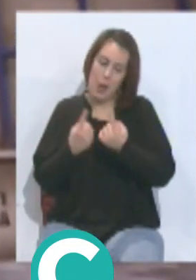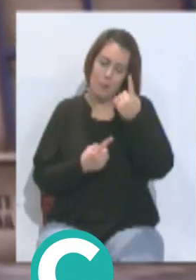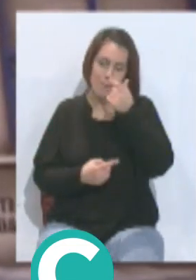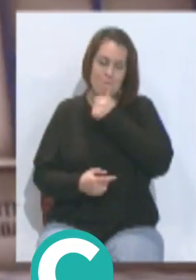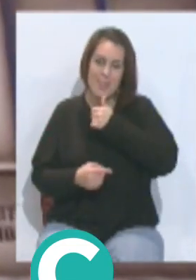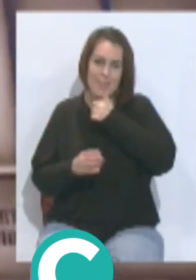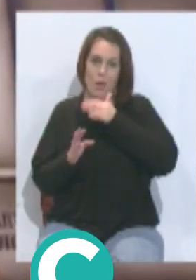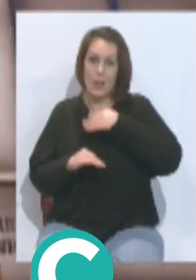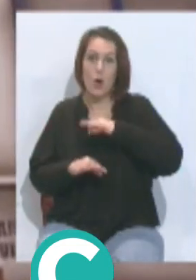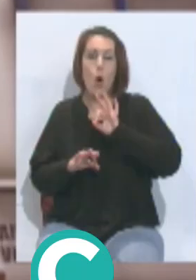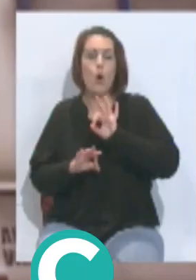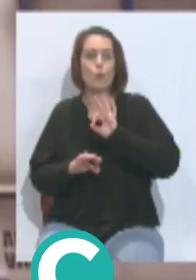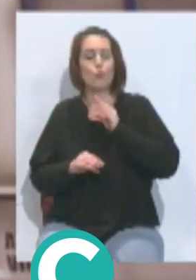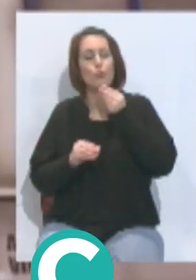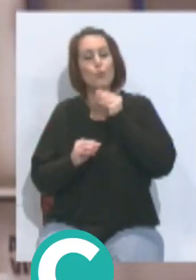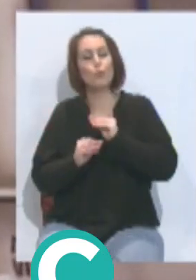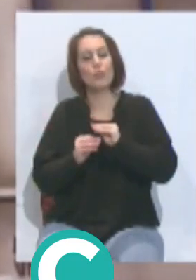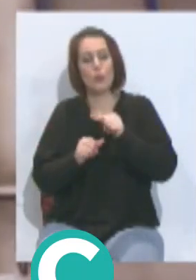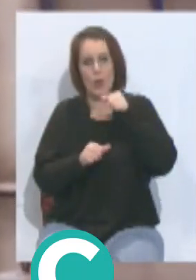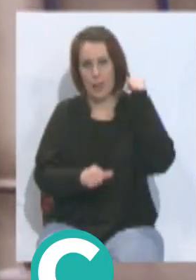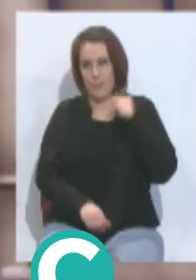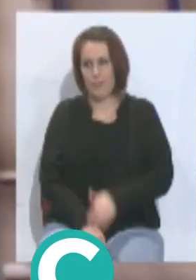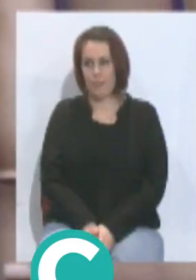estos Impacientes o de su antología.